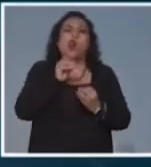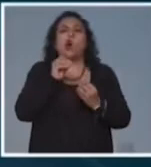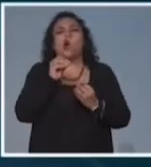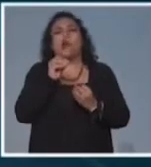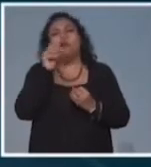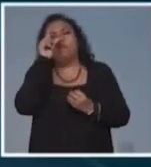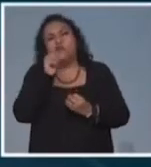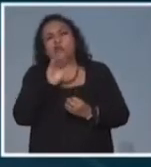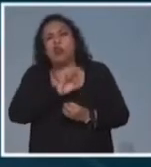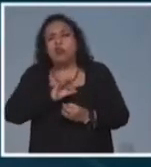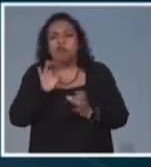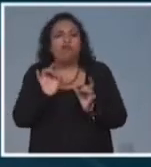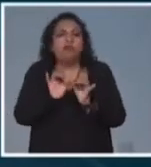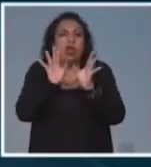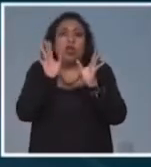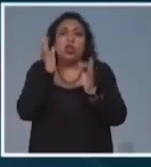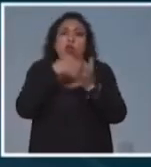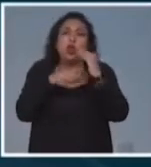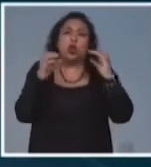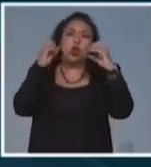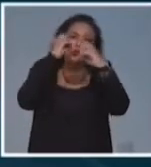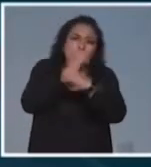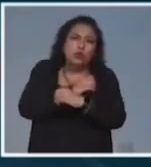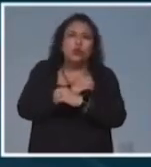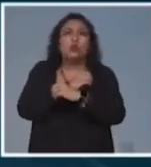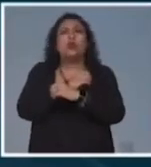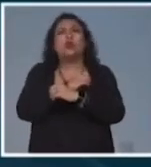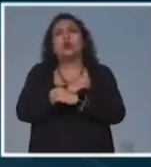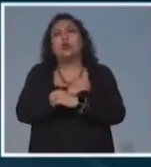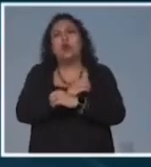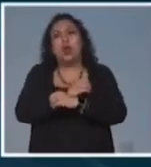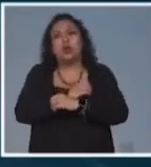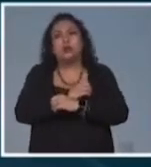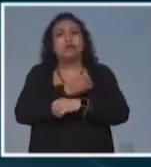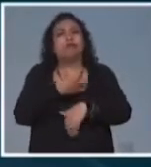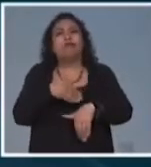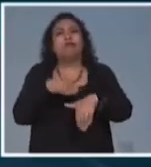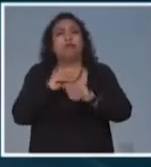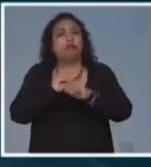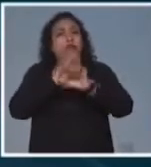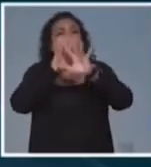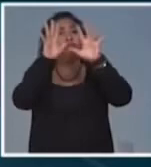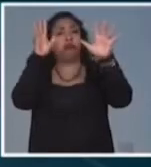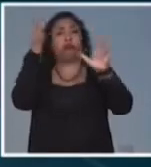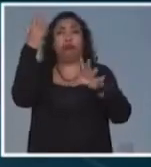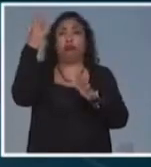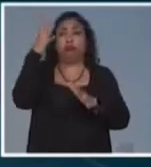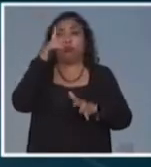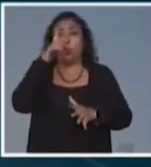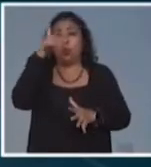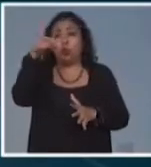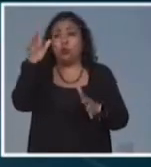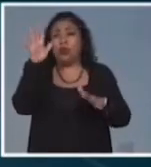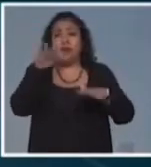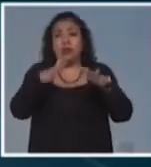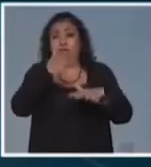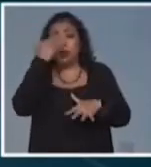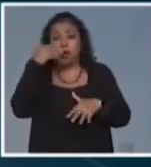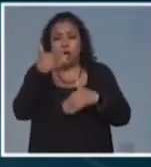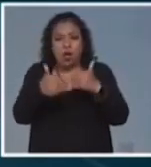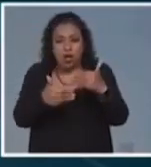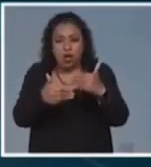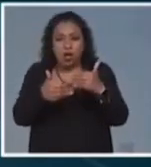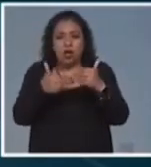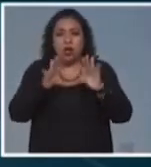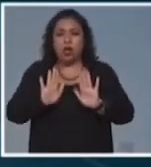alguna situación, todos estamos a oscuras y todos estamos caminando a plena luz del día, no sabemos a veces si avanzamos o